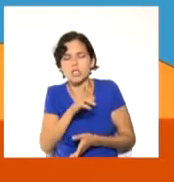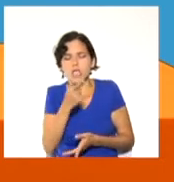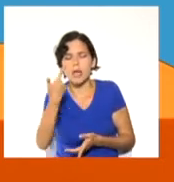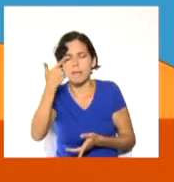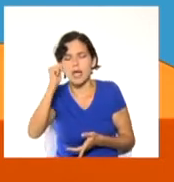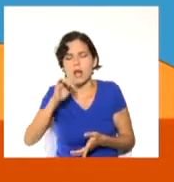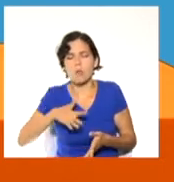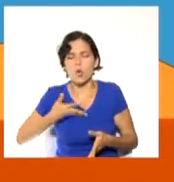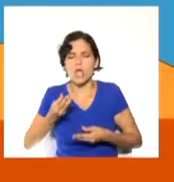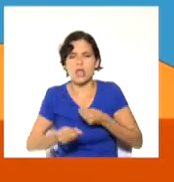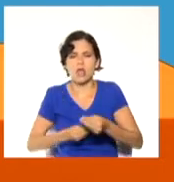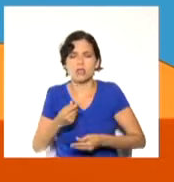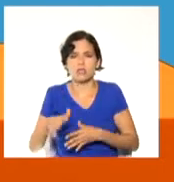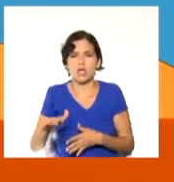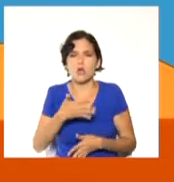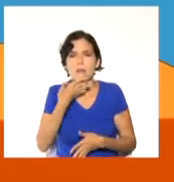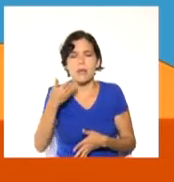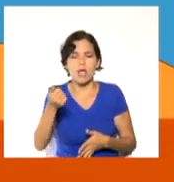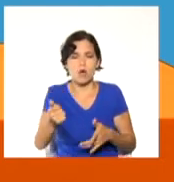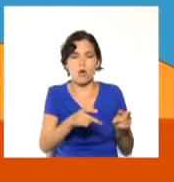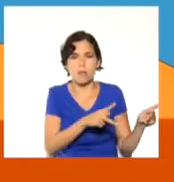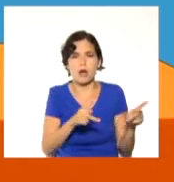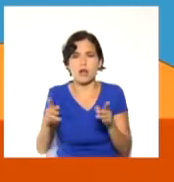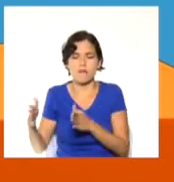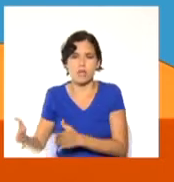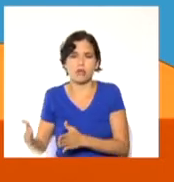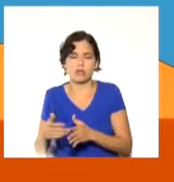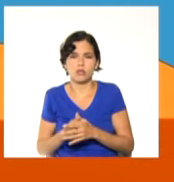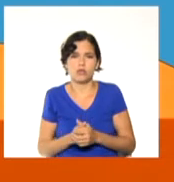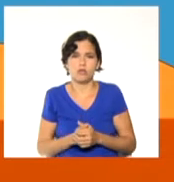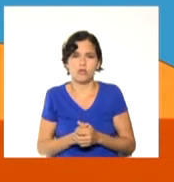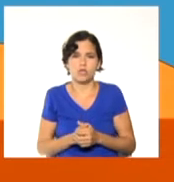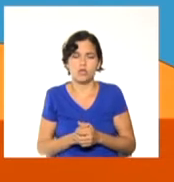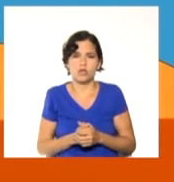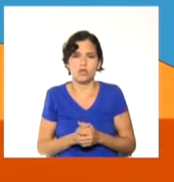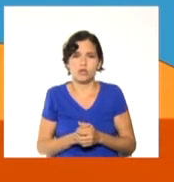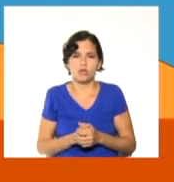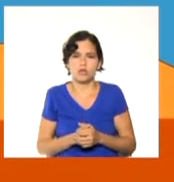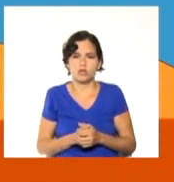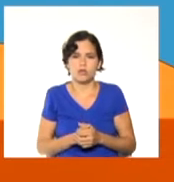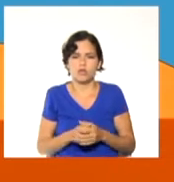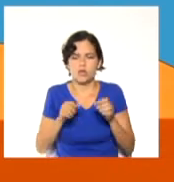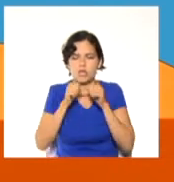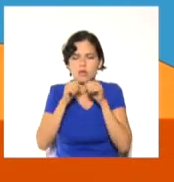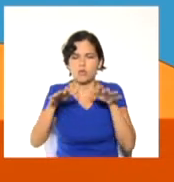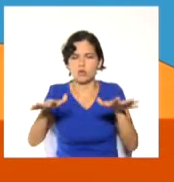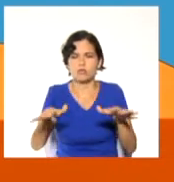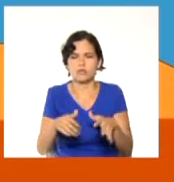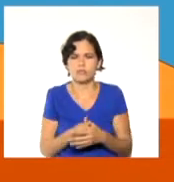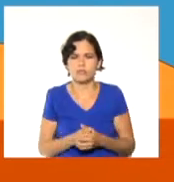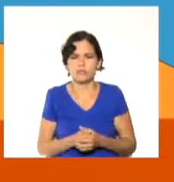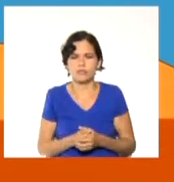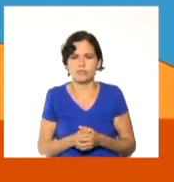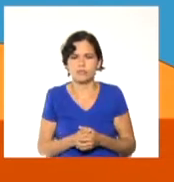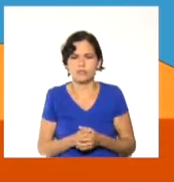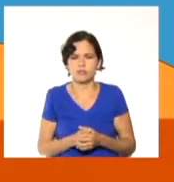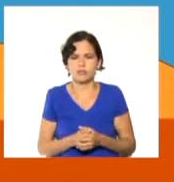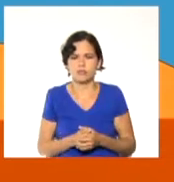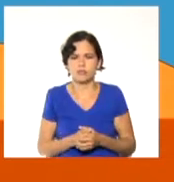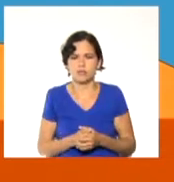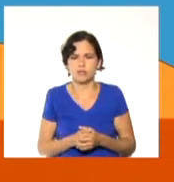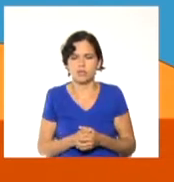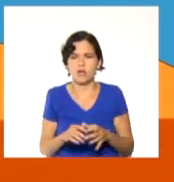una buena planificación, una buena ejecución y una exitosa divulgación.